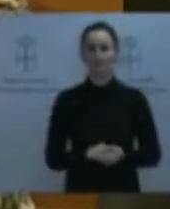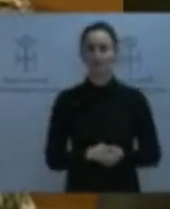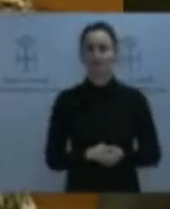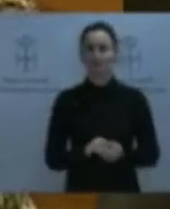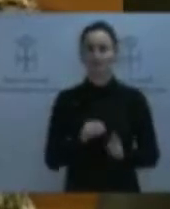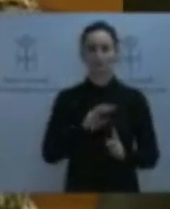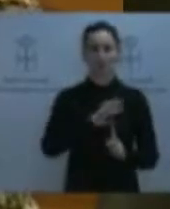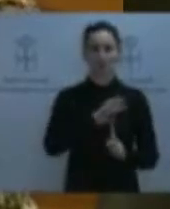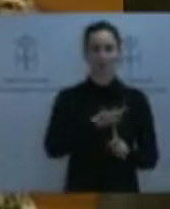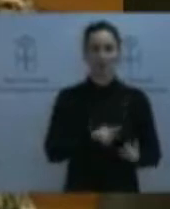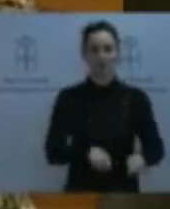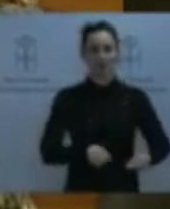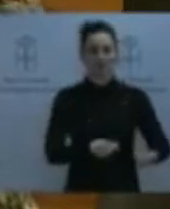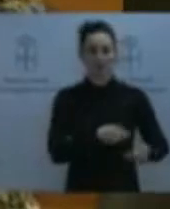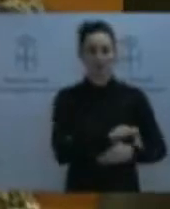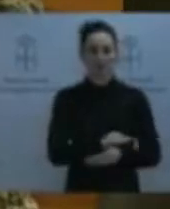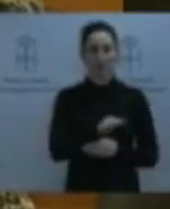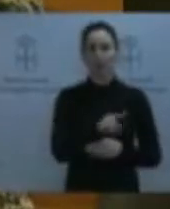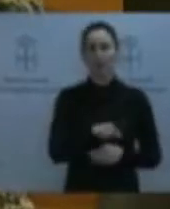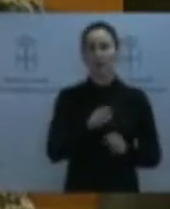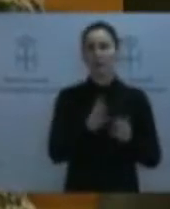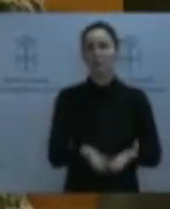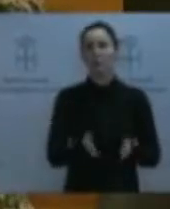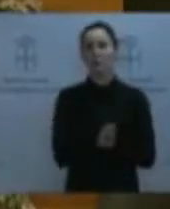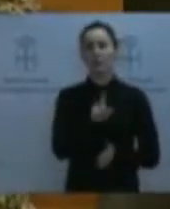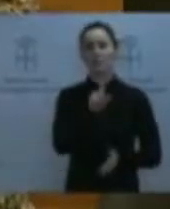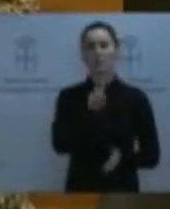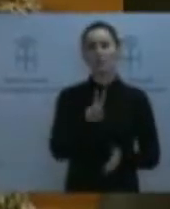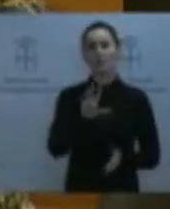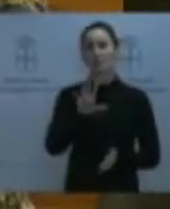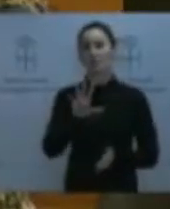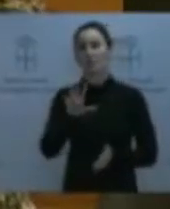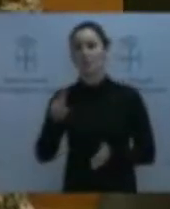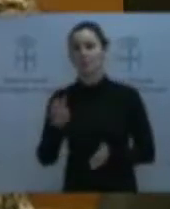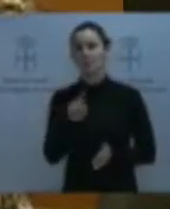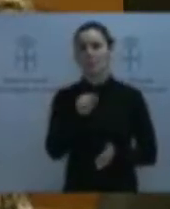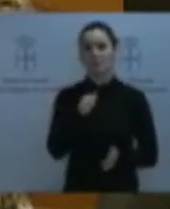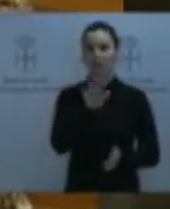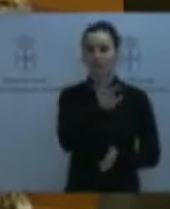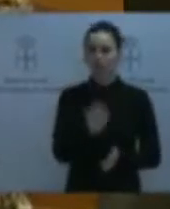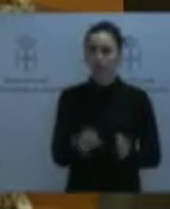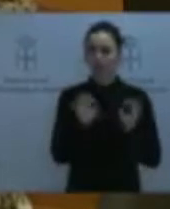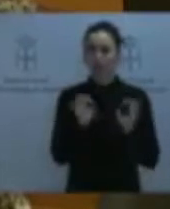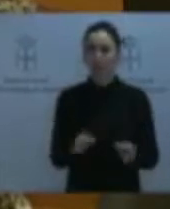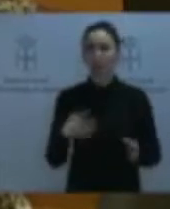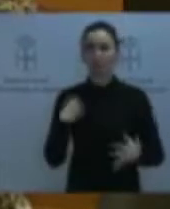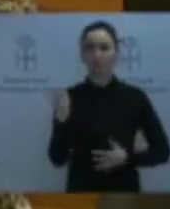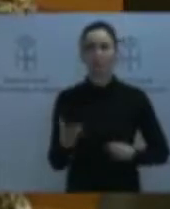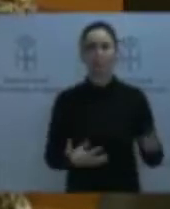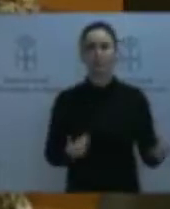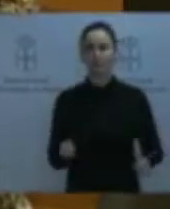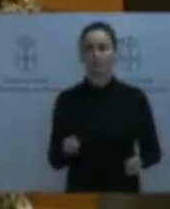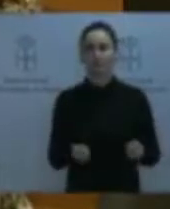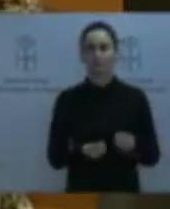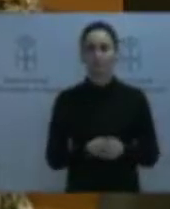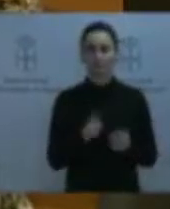1.252, lo que supone el 1,5%, y en ovino de carne de 32, lo que no llega ni tan siquiera al 1%, que es lo que suponen